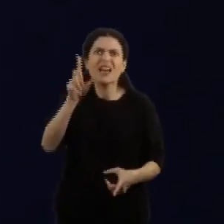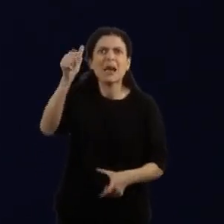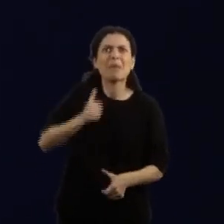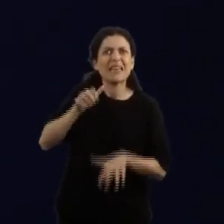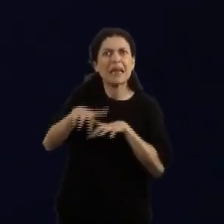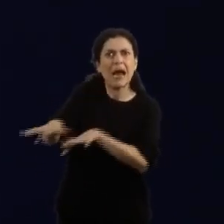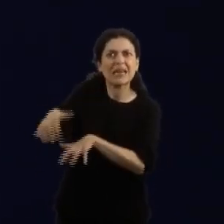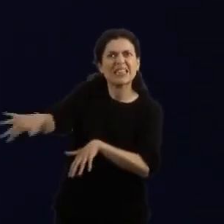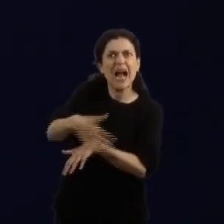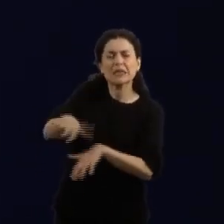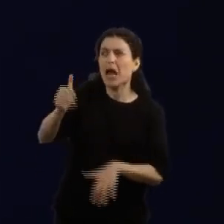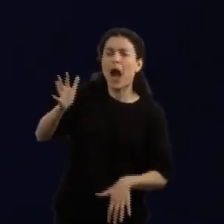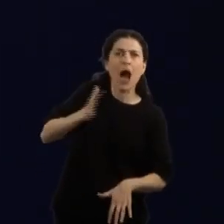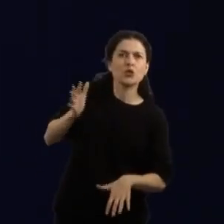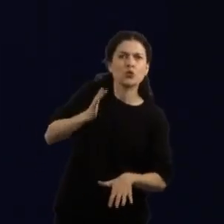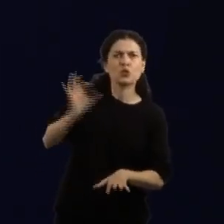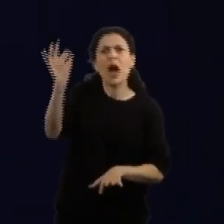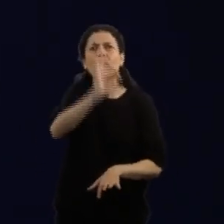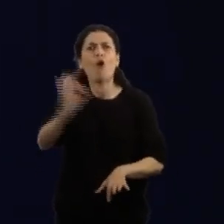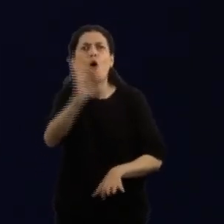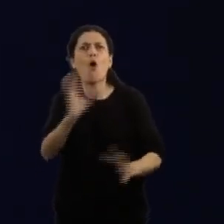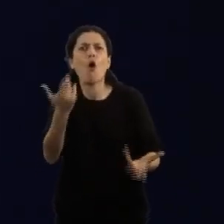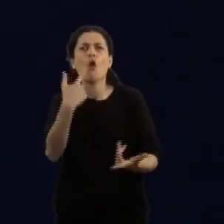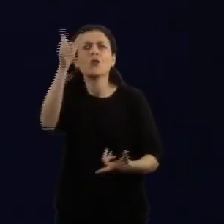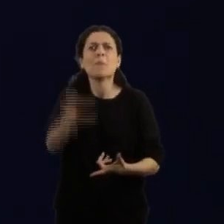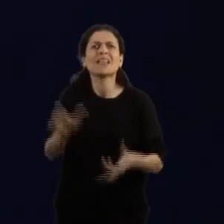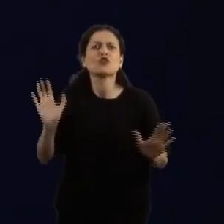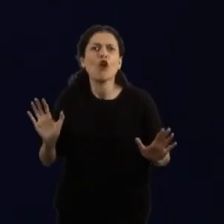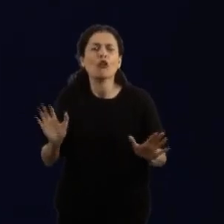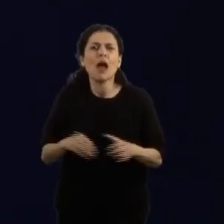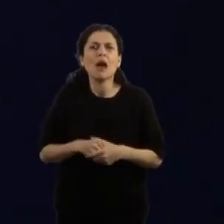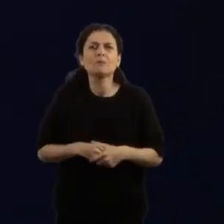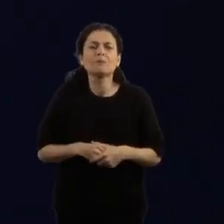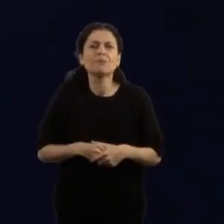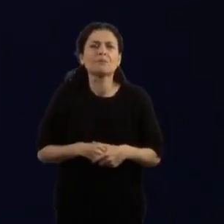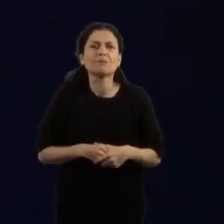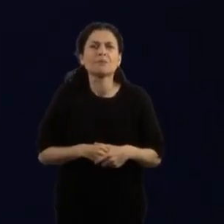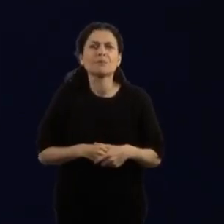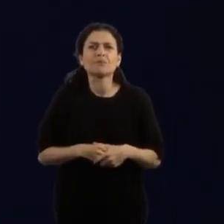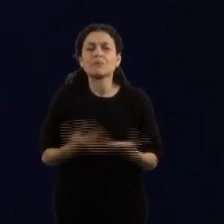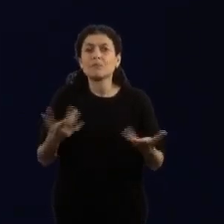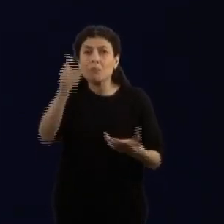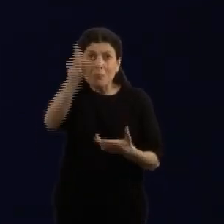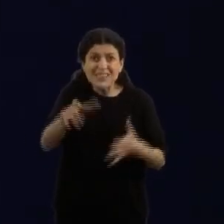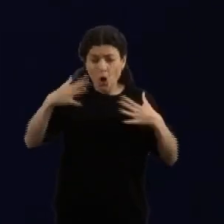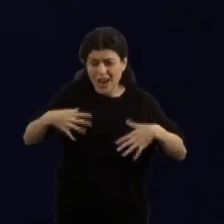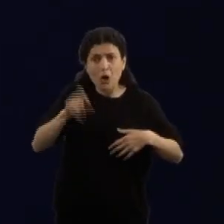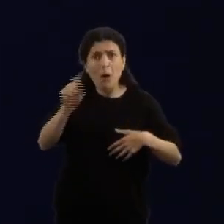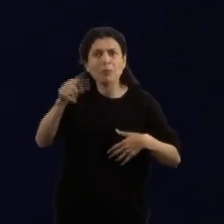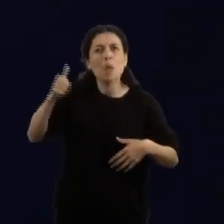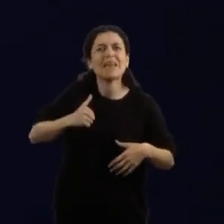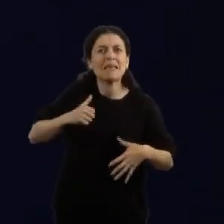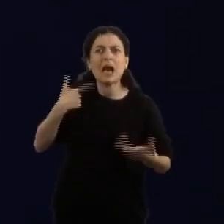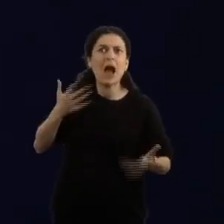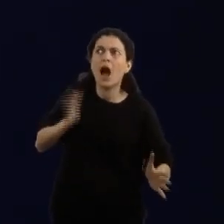ver una persona, un argentino con uniforme, y me